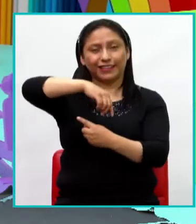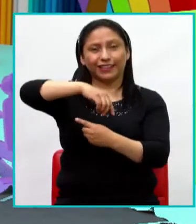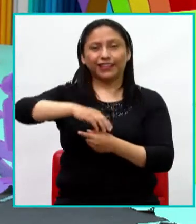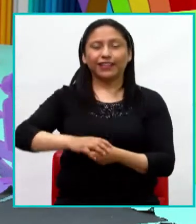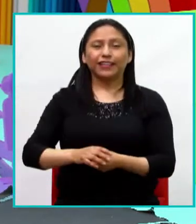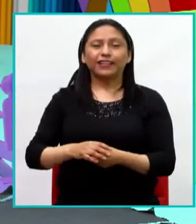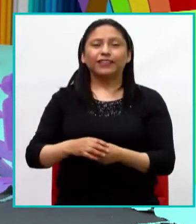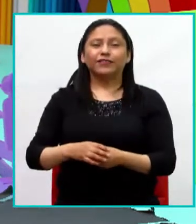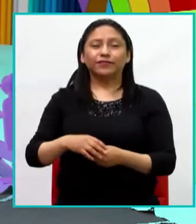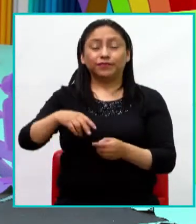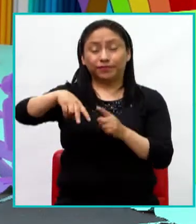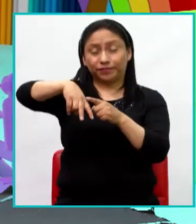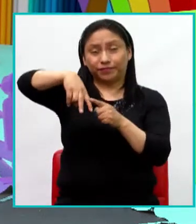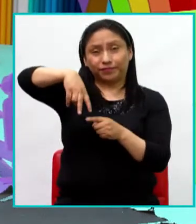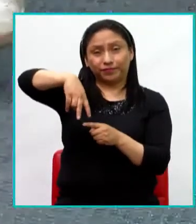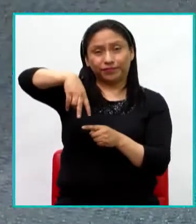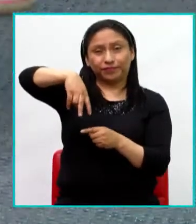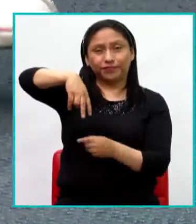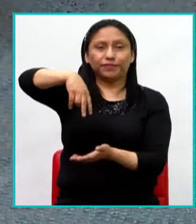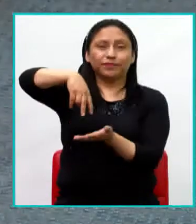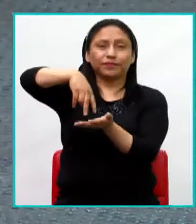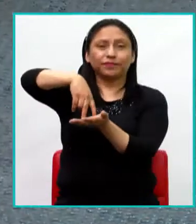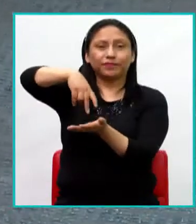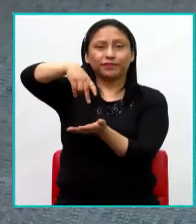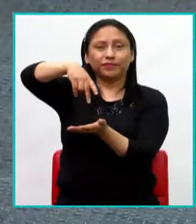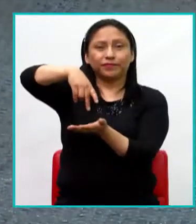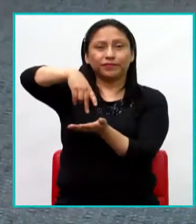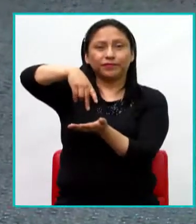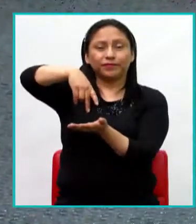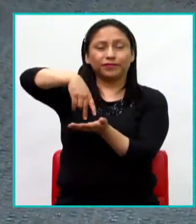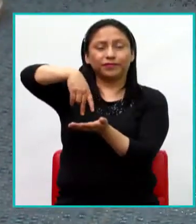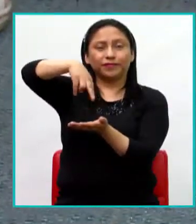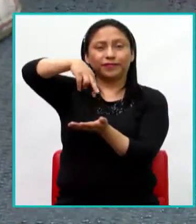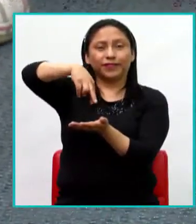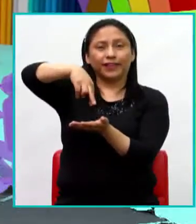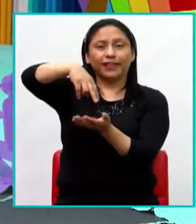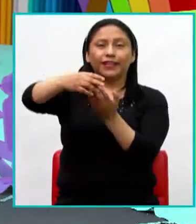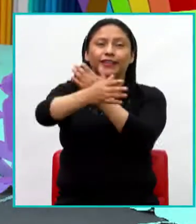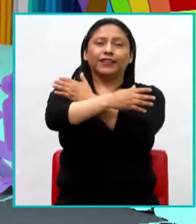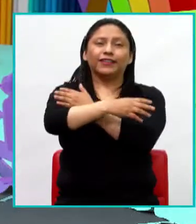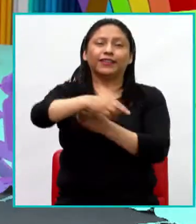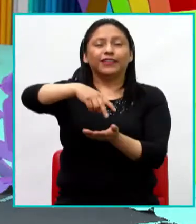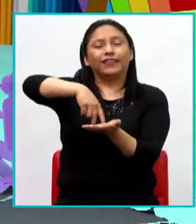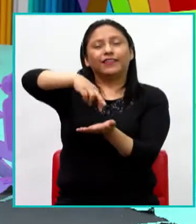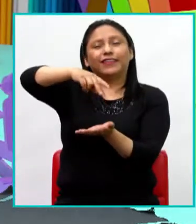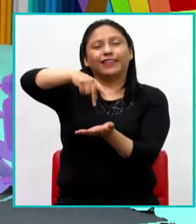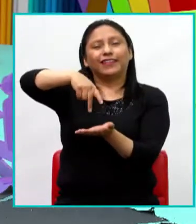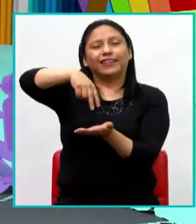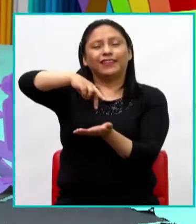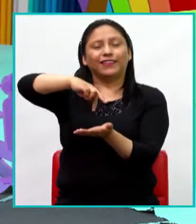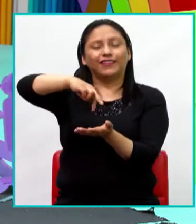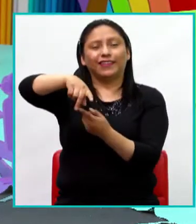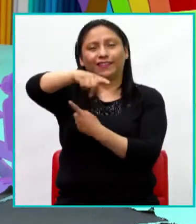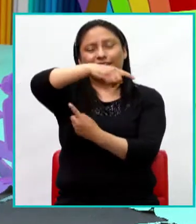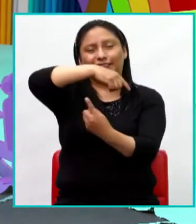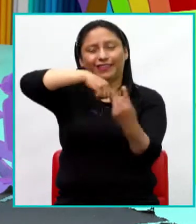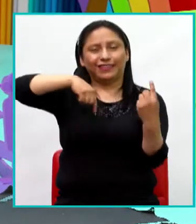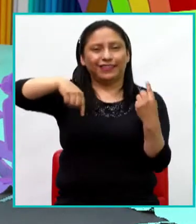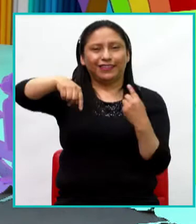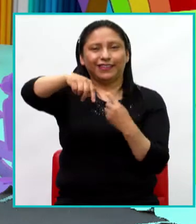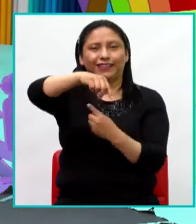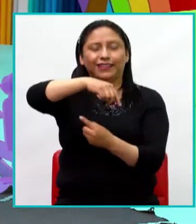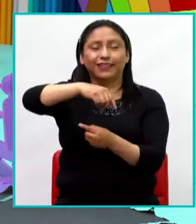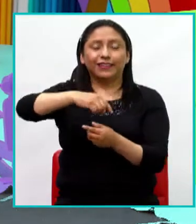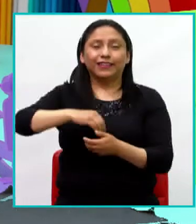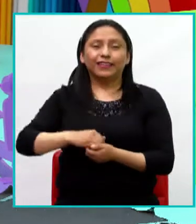dar. Pongo un pie aquí, pongo otro pie allá. Pateo, pateo, pateo y una vuelta